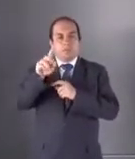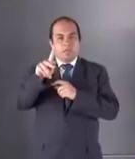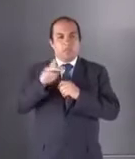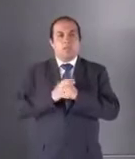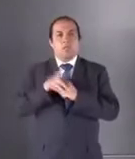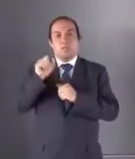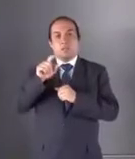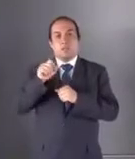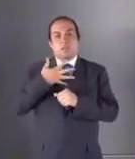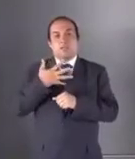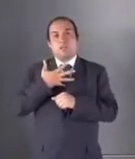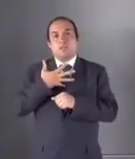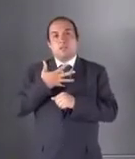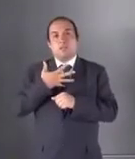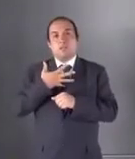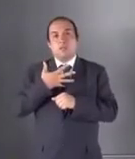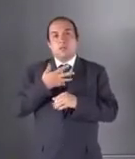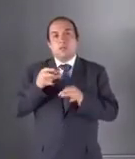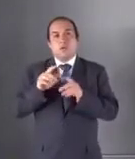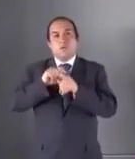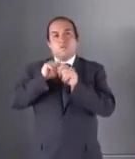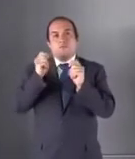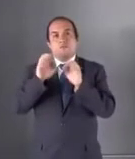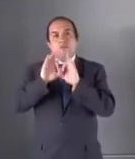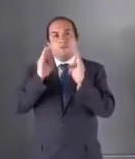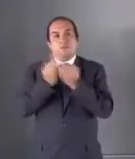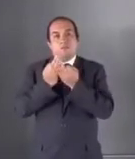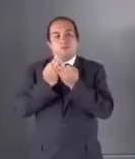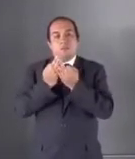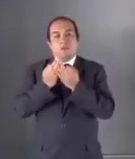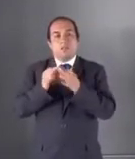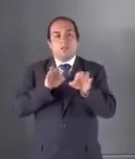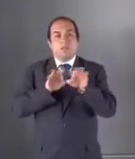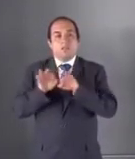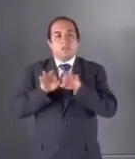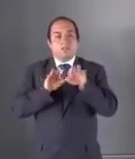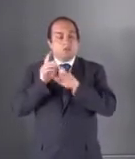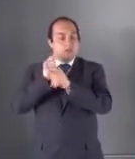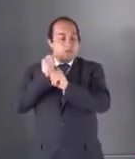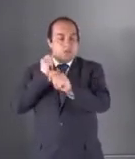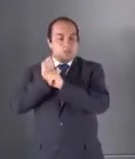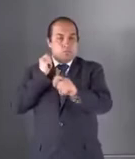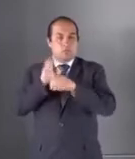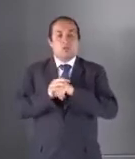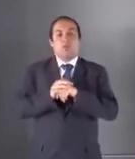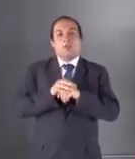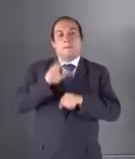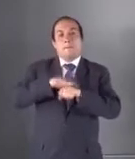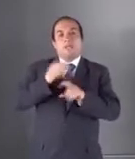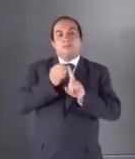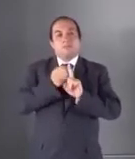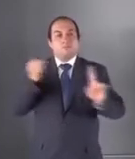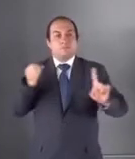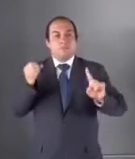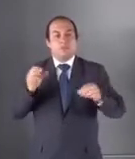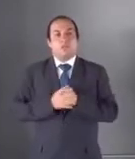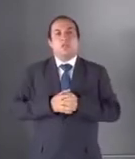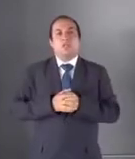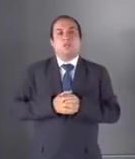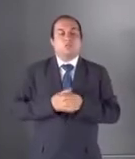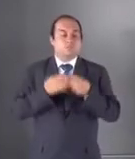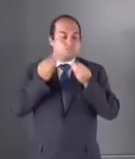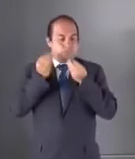forma de transporte mucho más organizada y ordenada. Así que, pues, muchas gracias